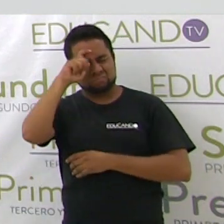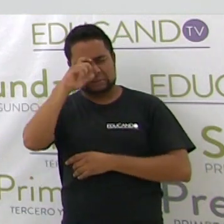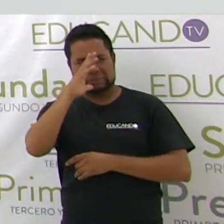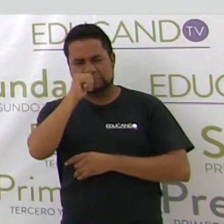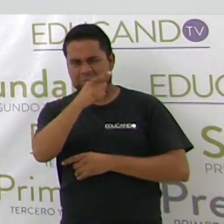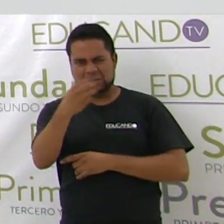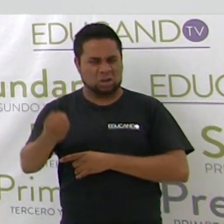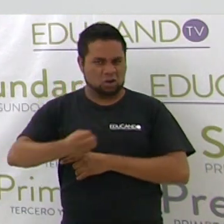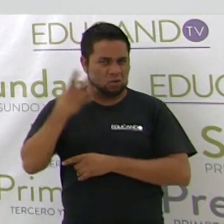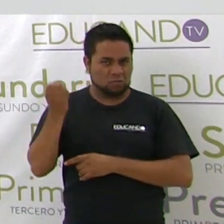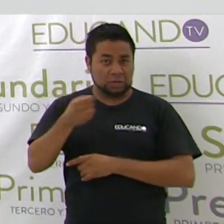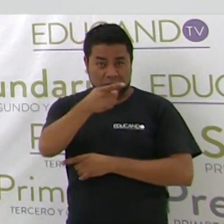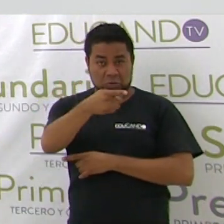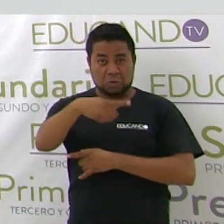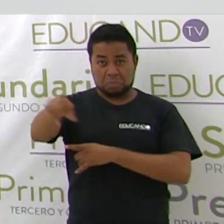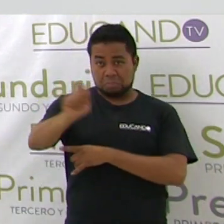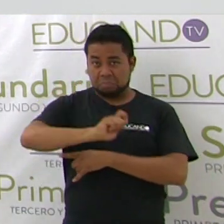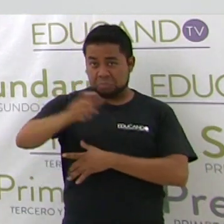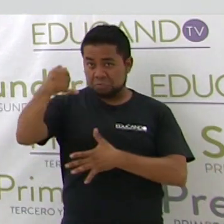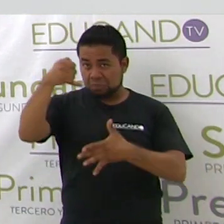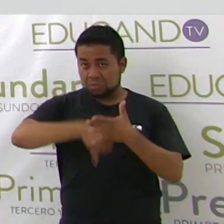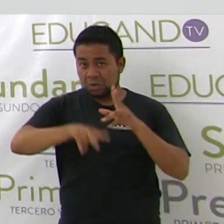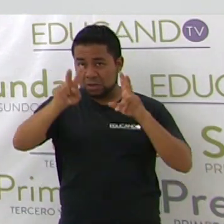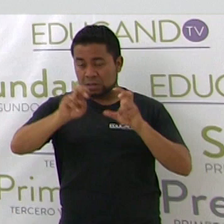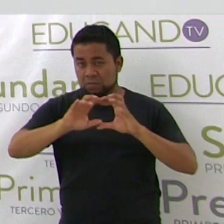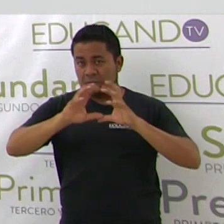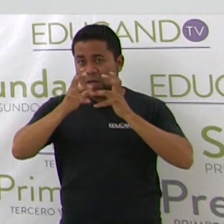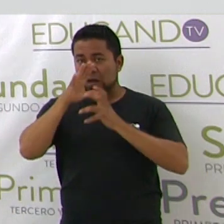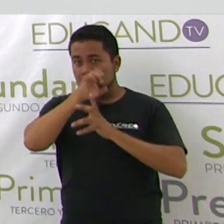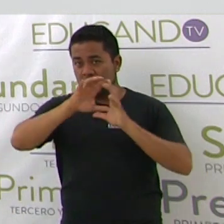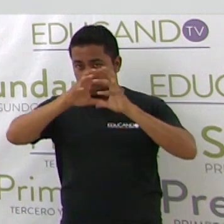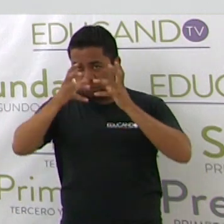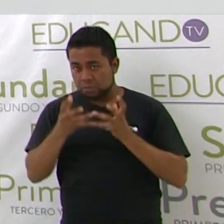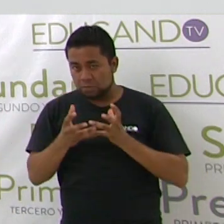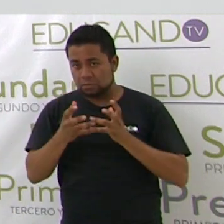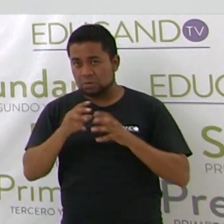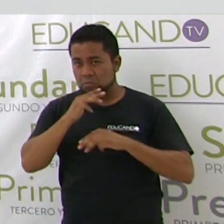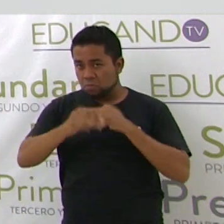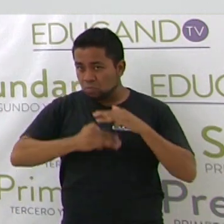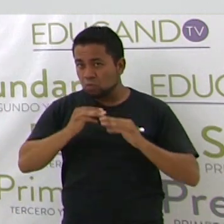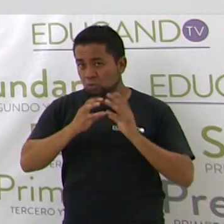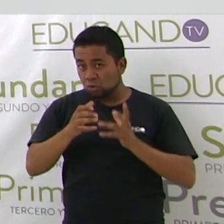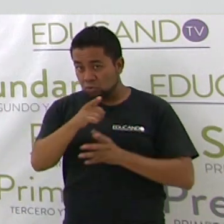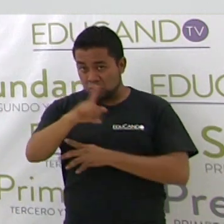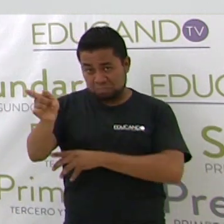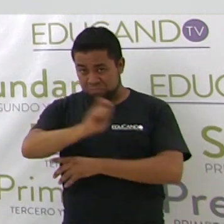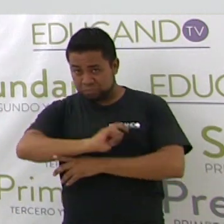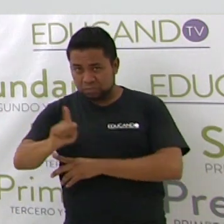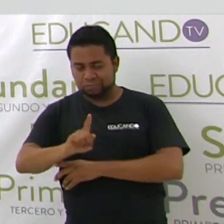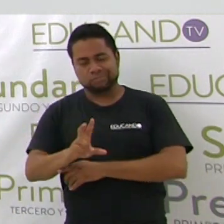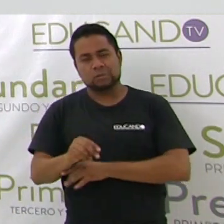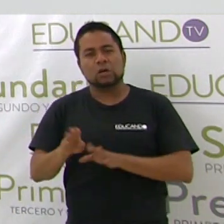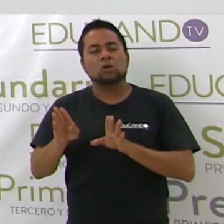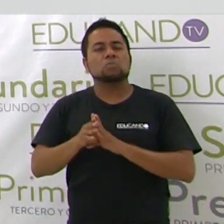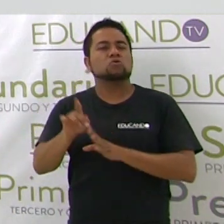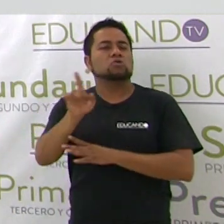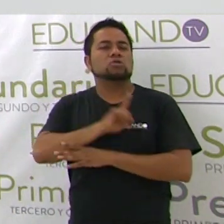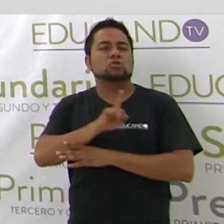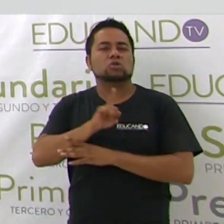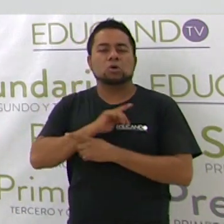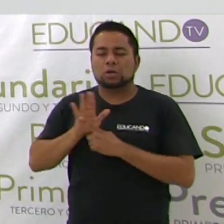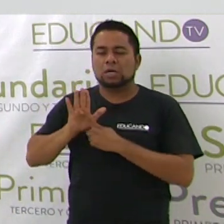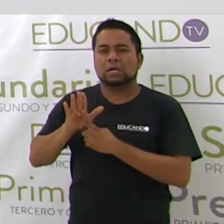conferencia porque no somos expertos en calentamiento global, ¿verdad? Entonces sí, entonces lo que nosotros hicimos fue presentar